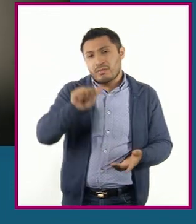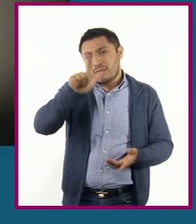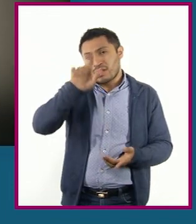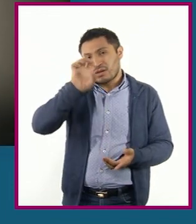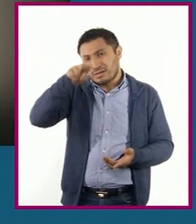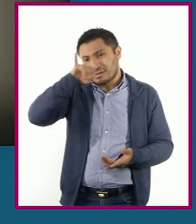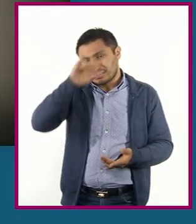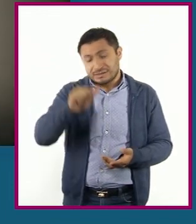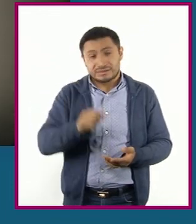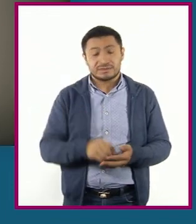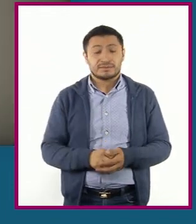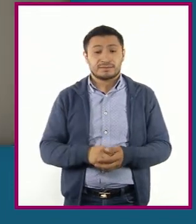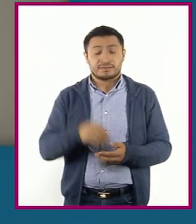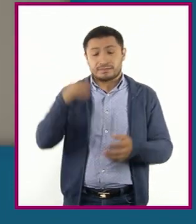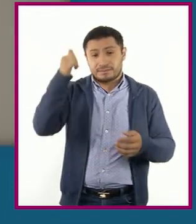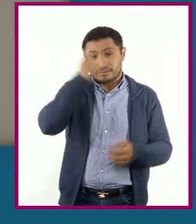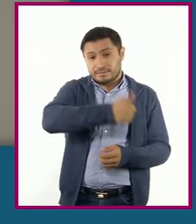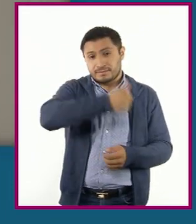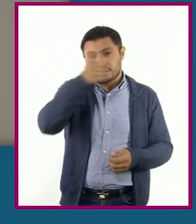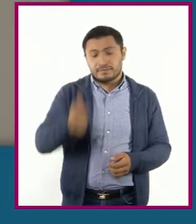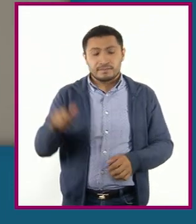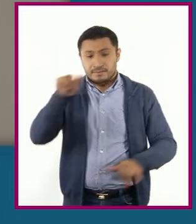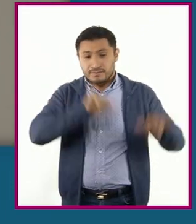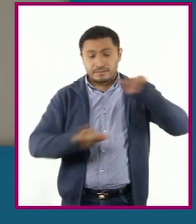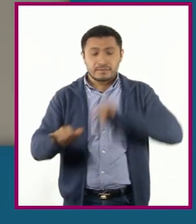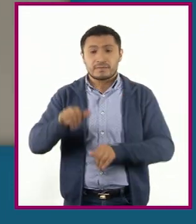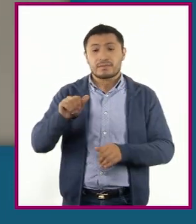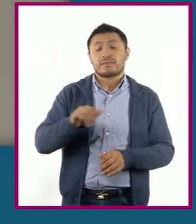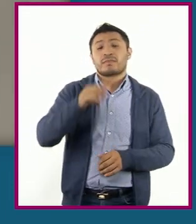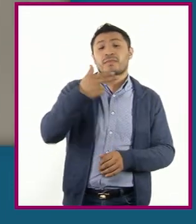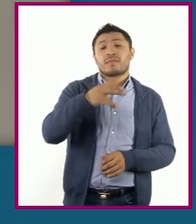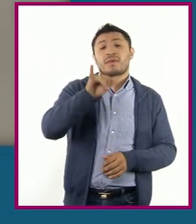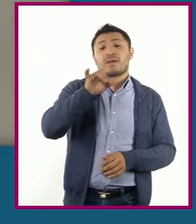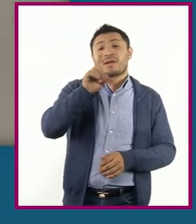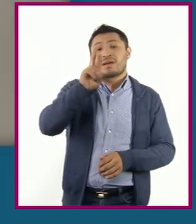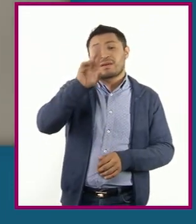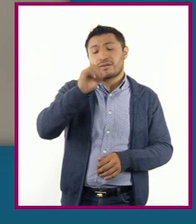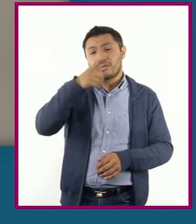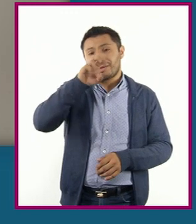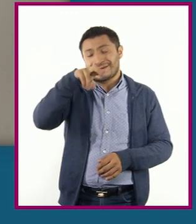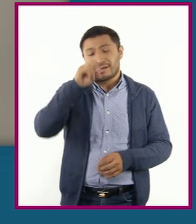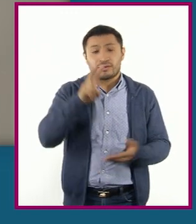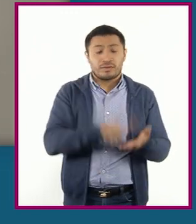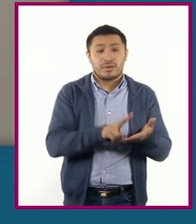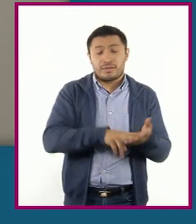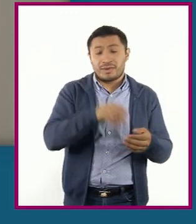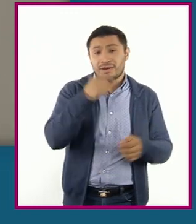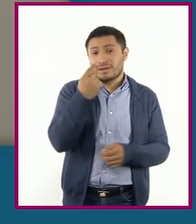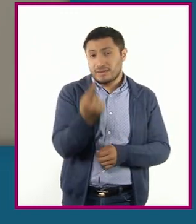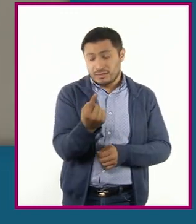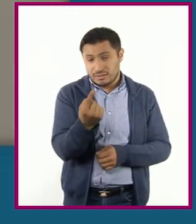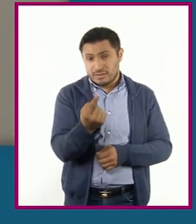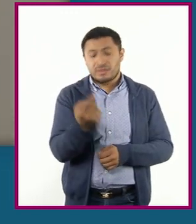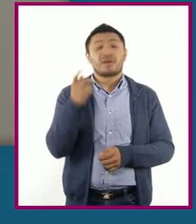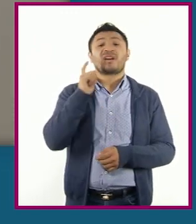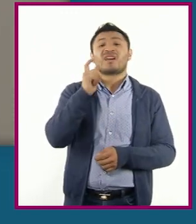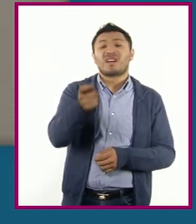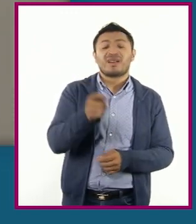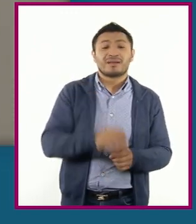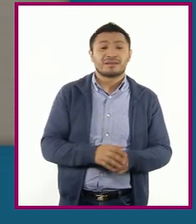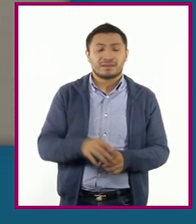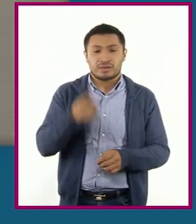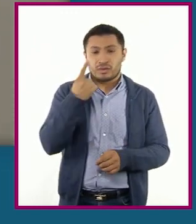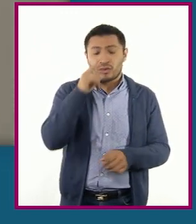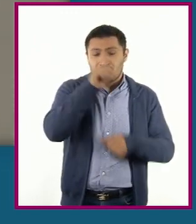de los elementos. El átomo de hidrógeno tiene valencia de 1. Esto significa que